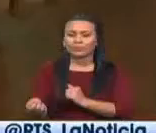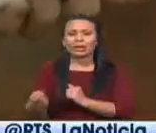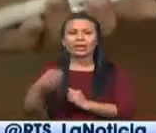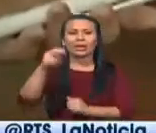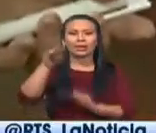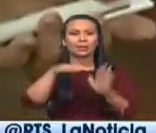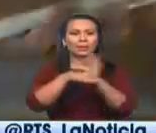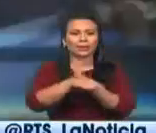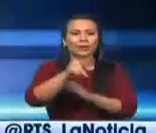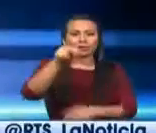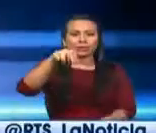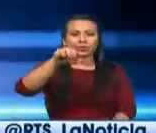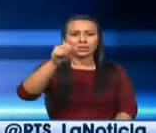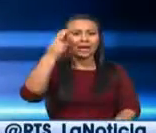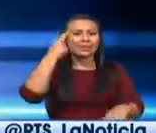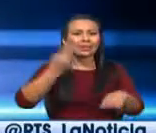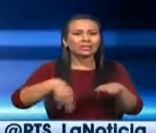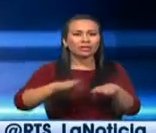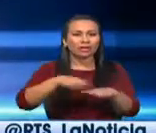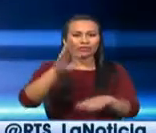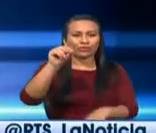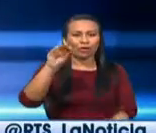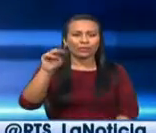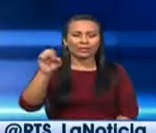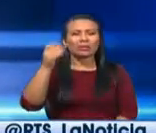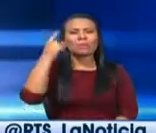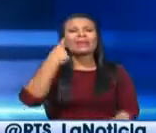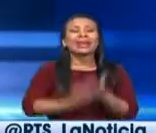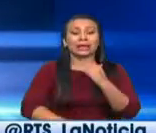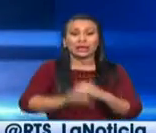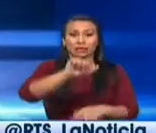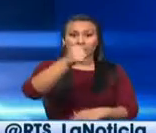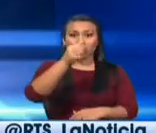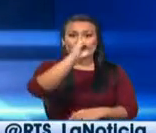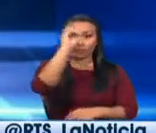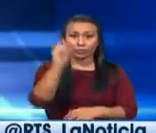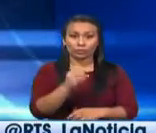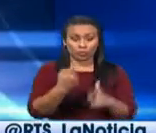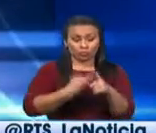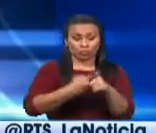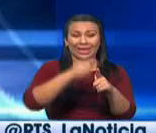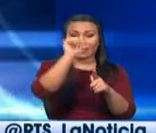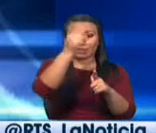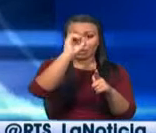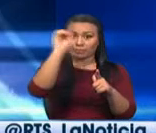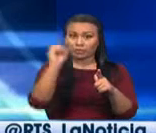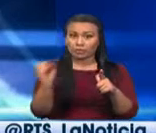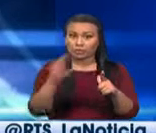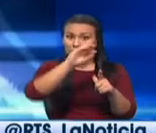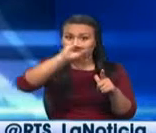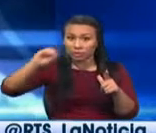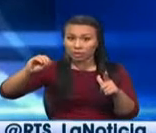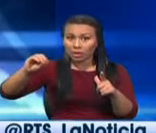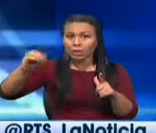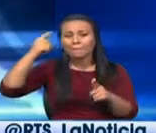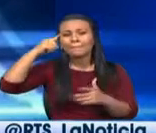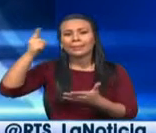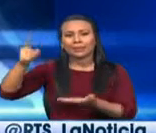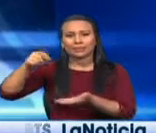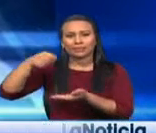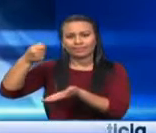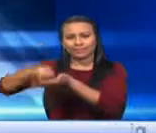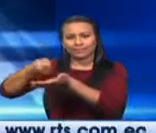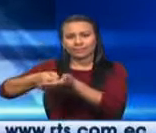la siguiente distribución: 10% para la indemnización por la infracción, 25% objetos